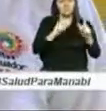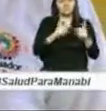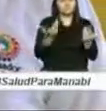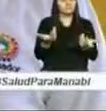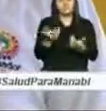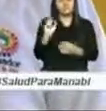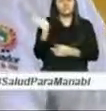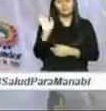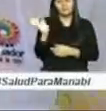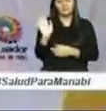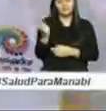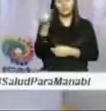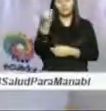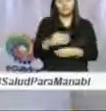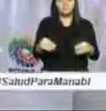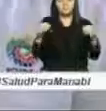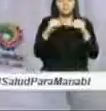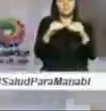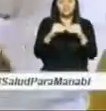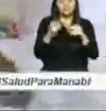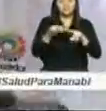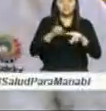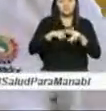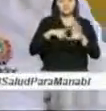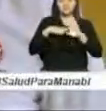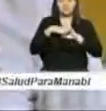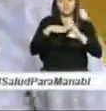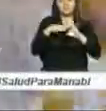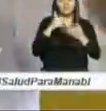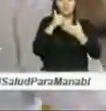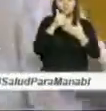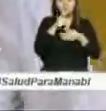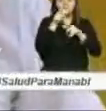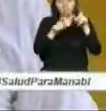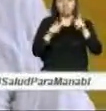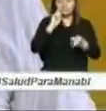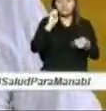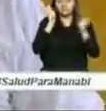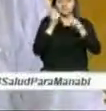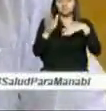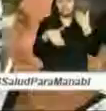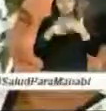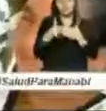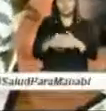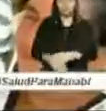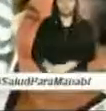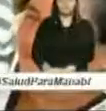bancos. No, señores. Ahora hay paquetazos a los bancos para ayudar a los ciudadanos. Cambiaron las cosas.